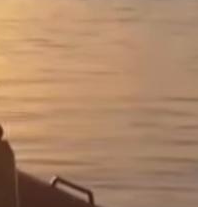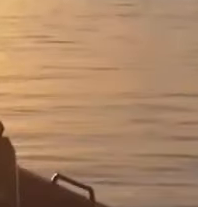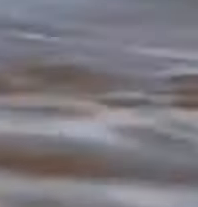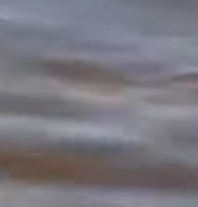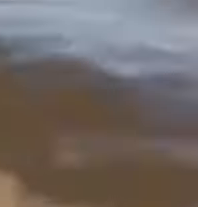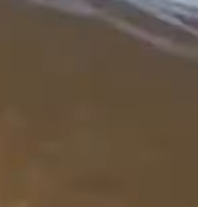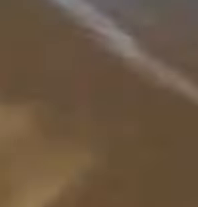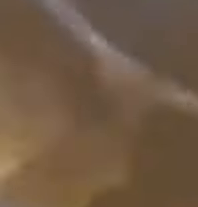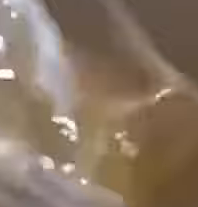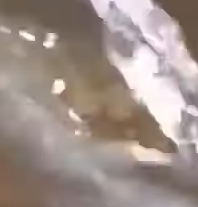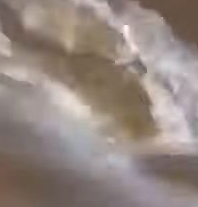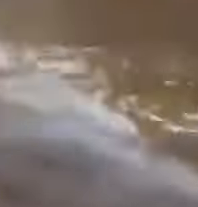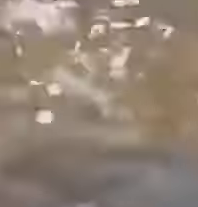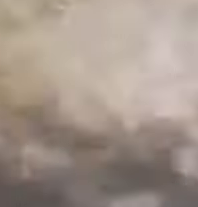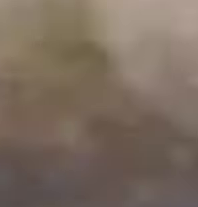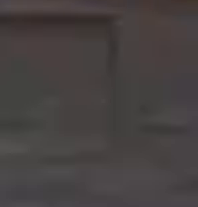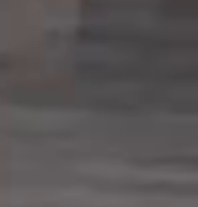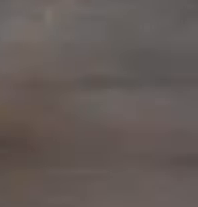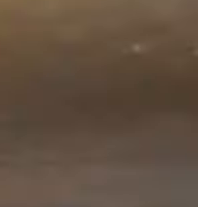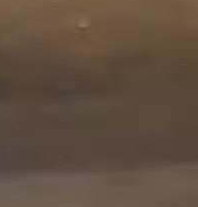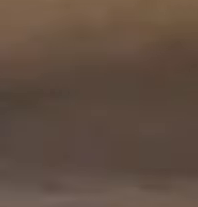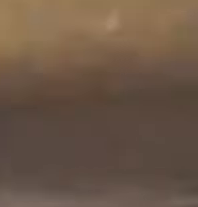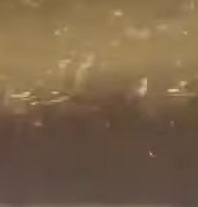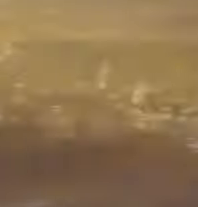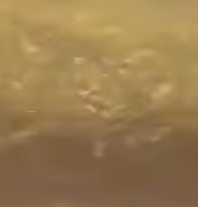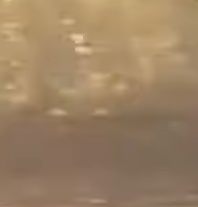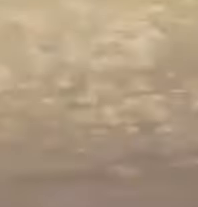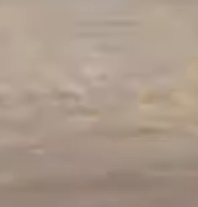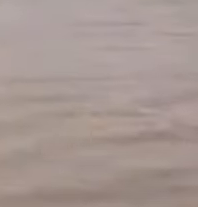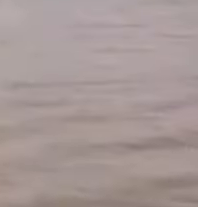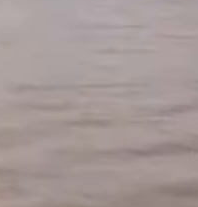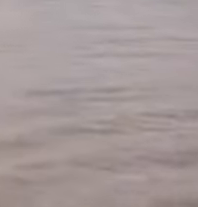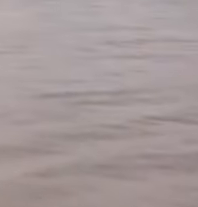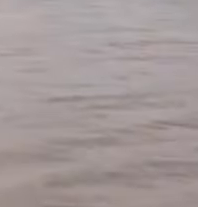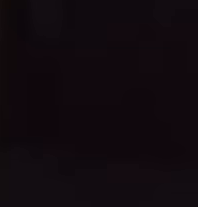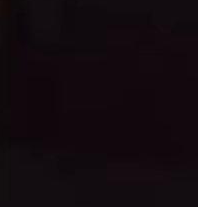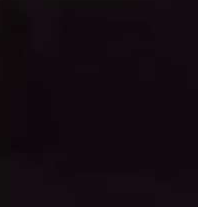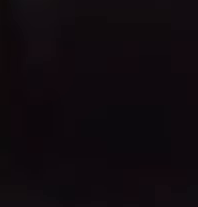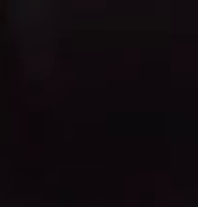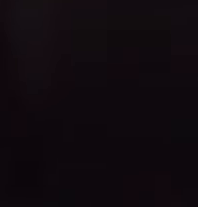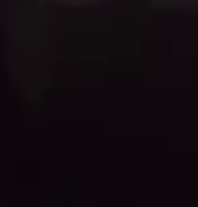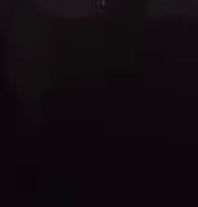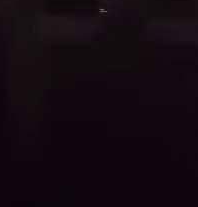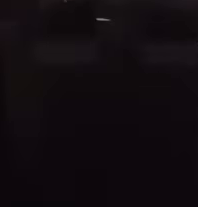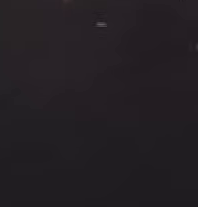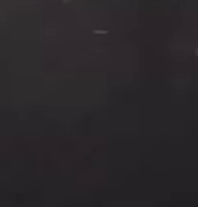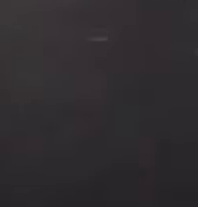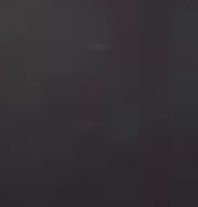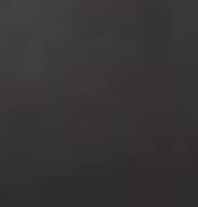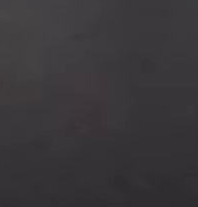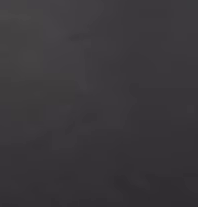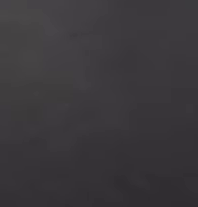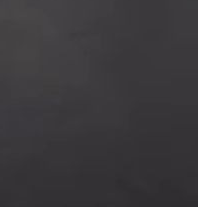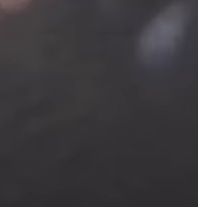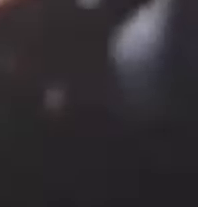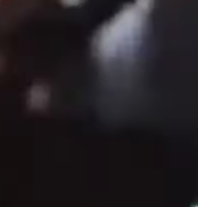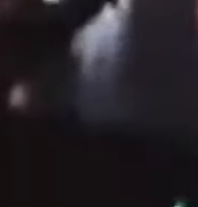sentí la naturaleza volvé a conectar con vos encontrá tu destino en